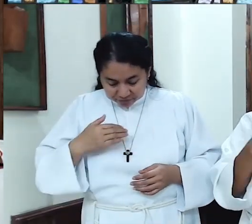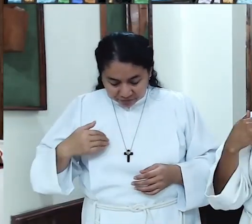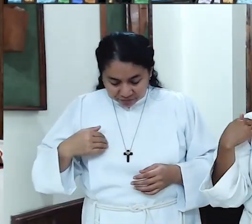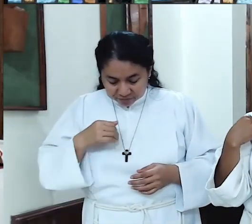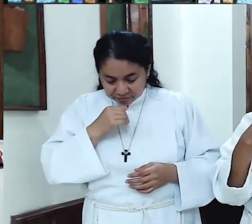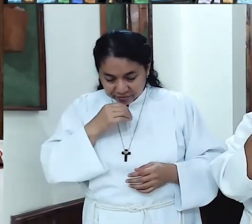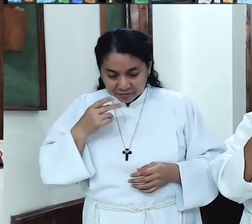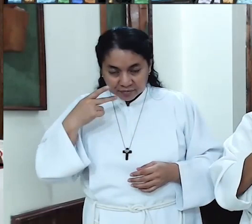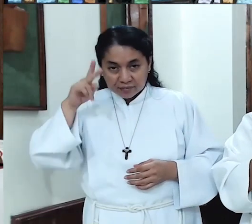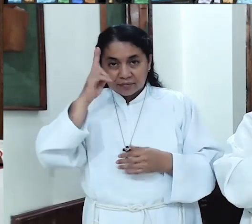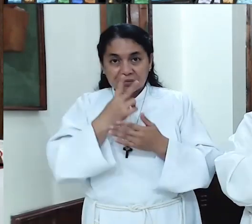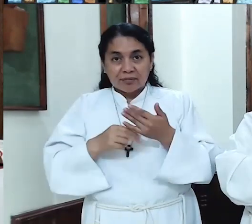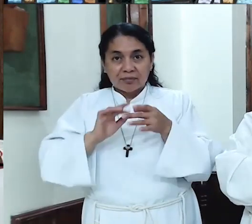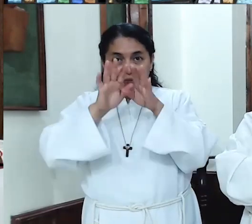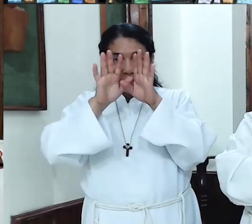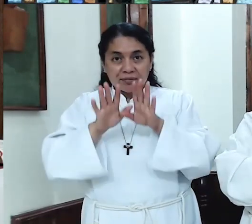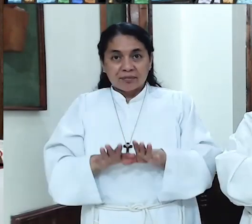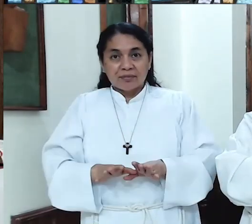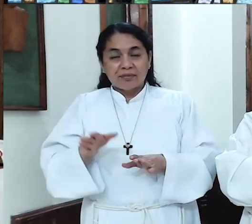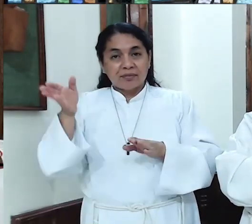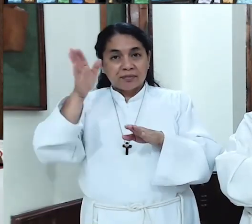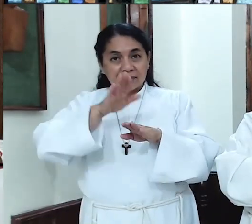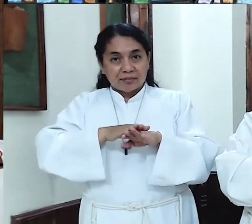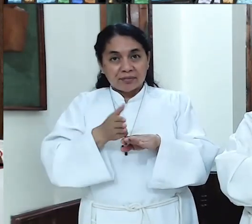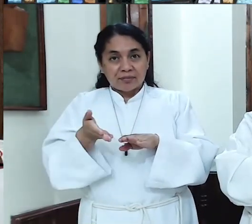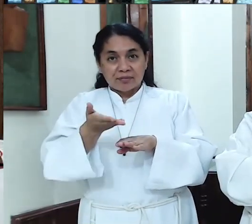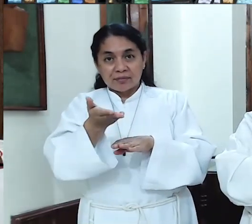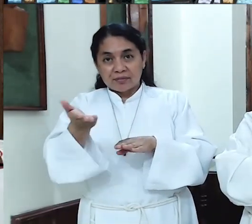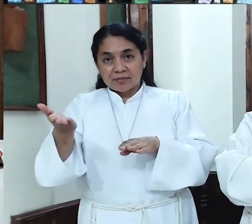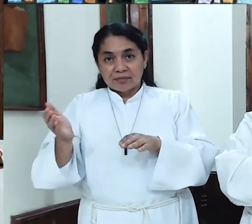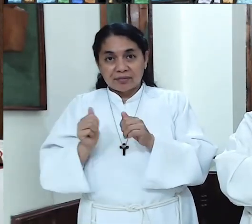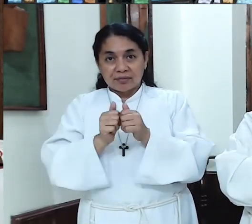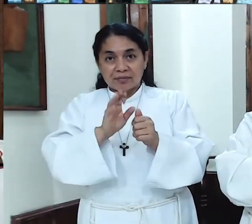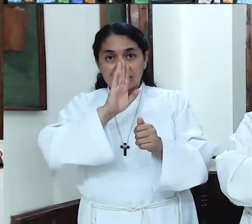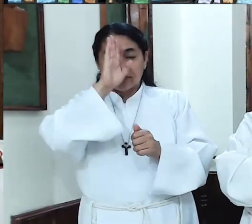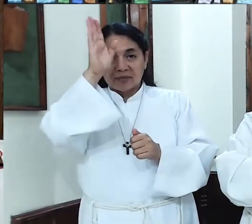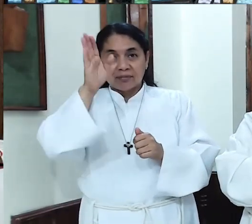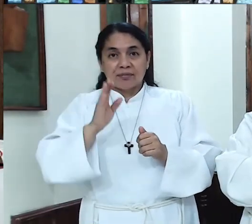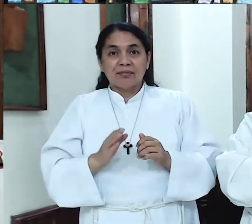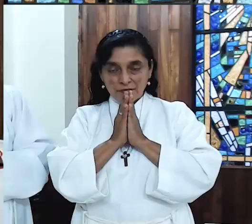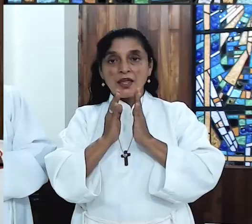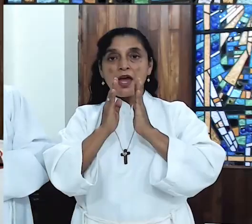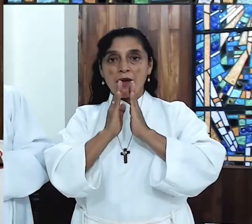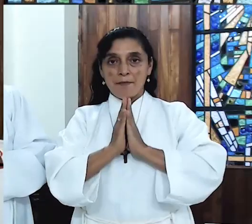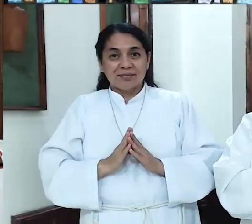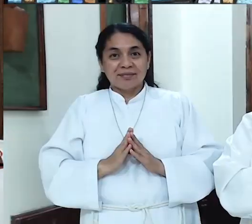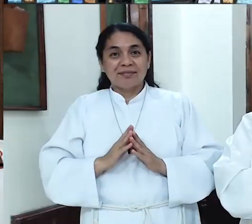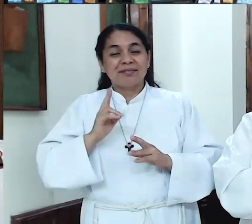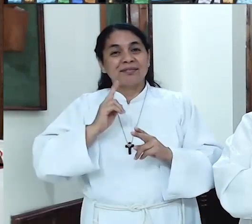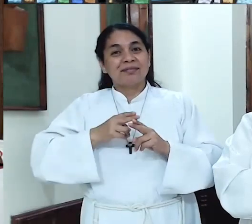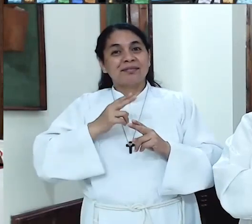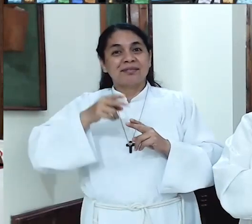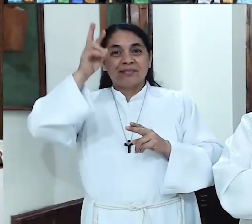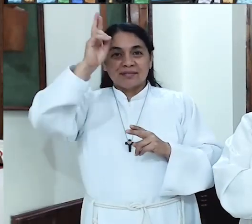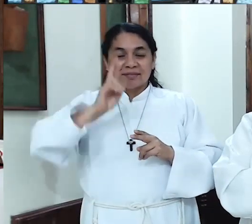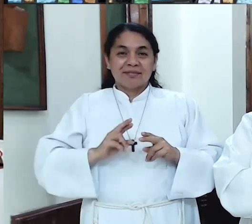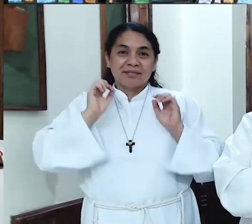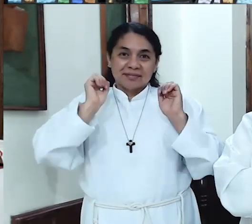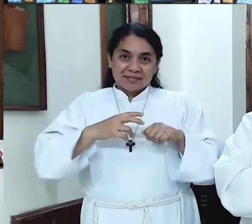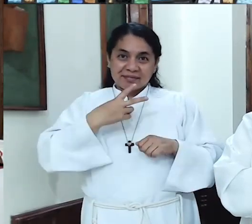y Espíritu Santo, descienda sobre ustedes y les acompañe siempre. Amén. En el nombre del